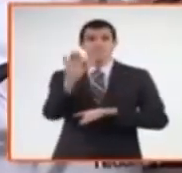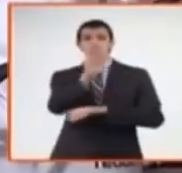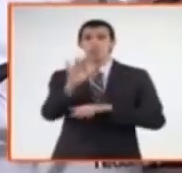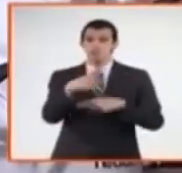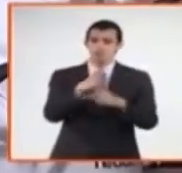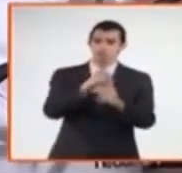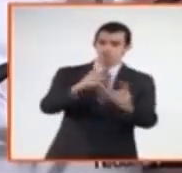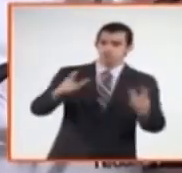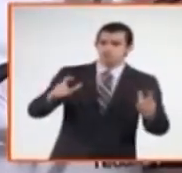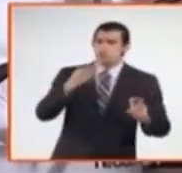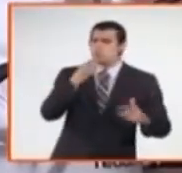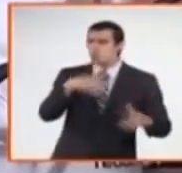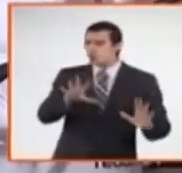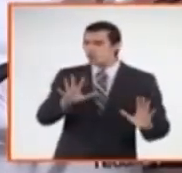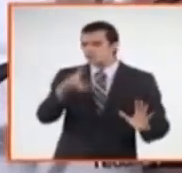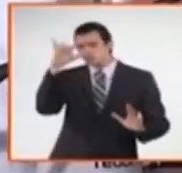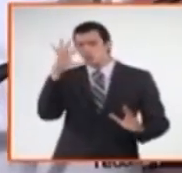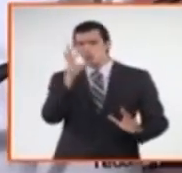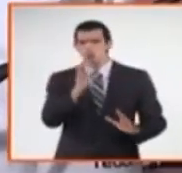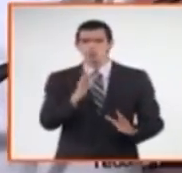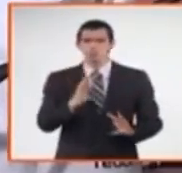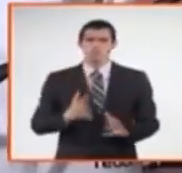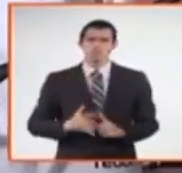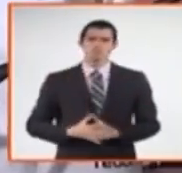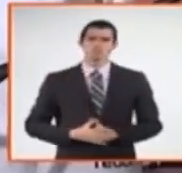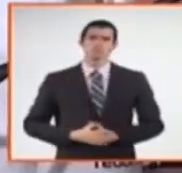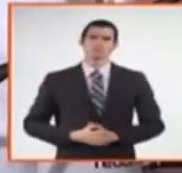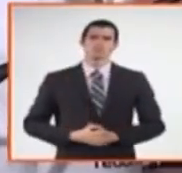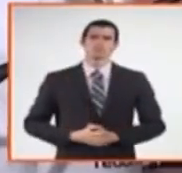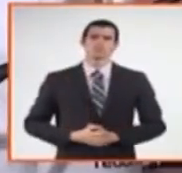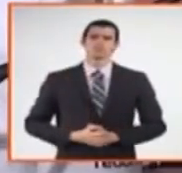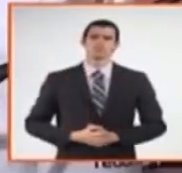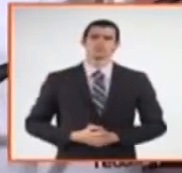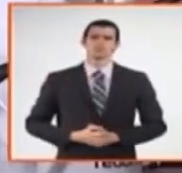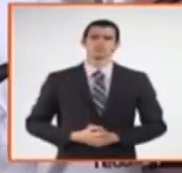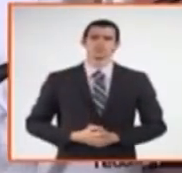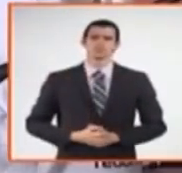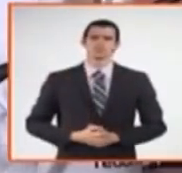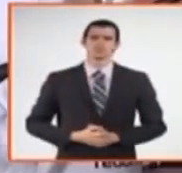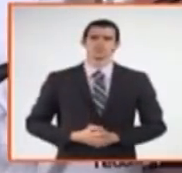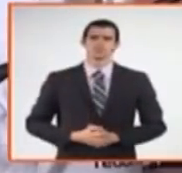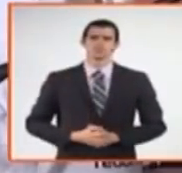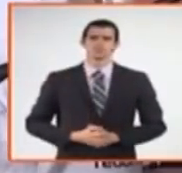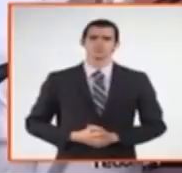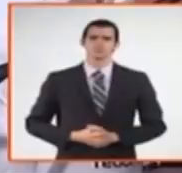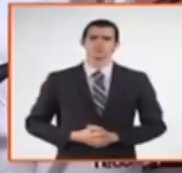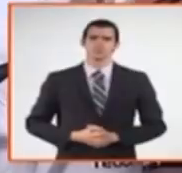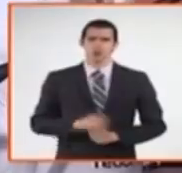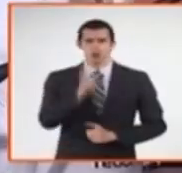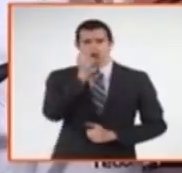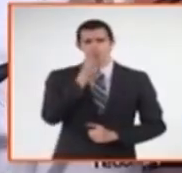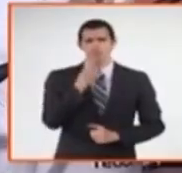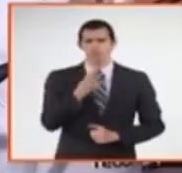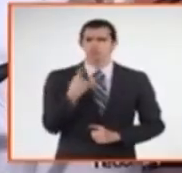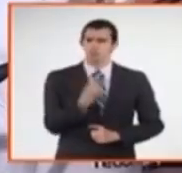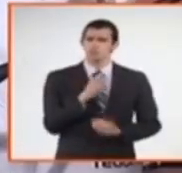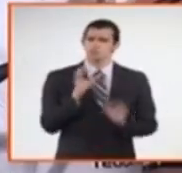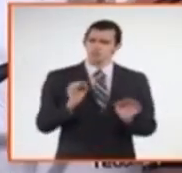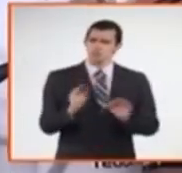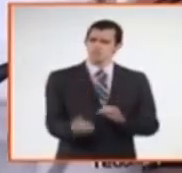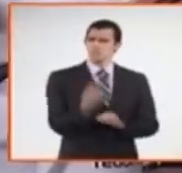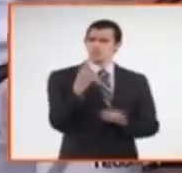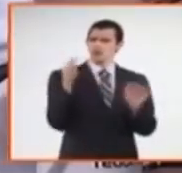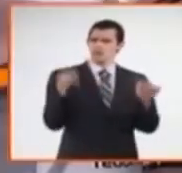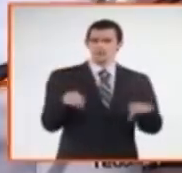comenzamos a explicarle el espacio de la mesa redonda ha sido un 1 donde hemos tenido la oportunidad de explicarle bastante a la población